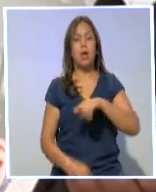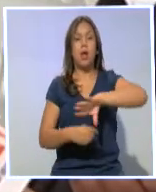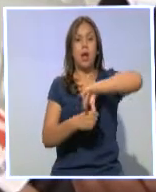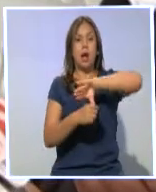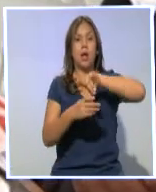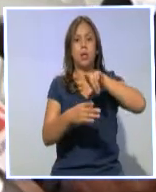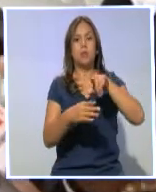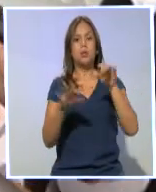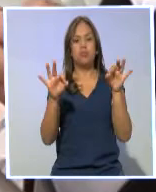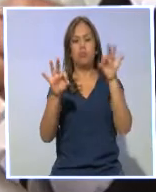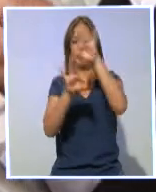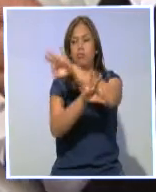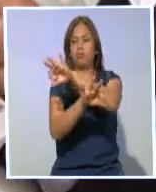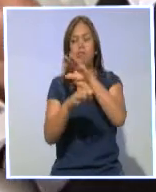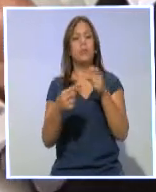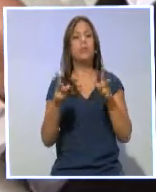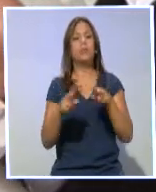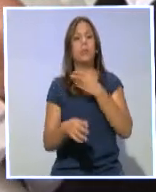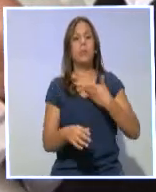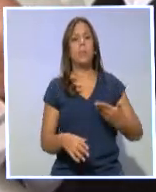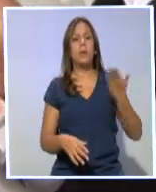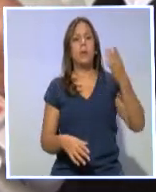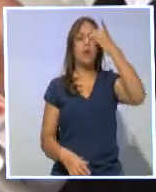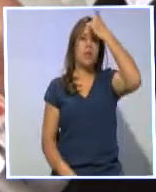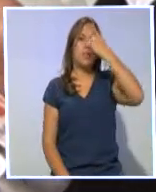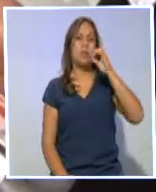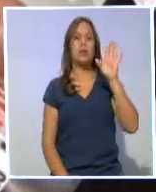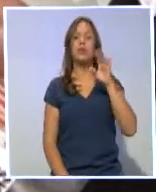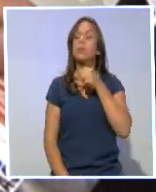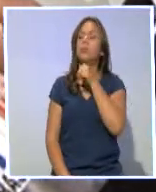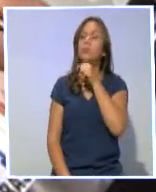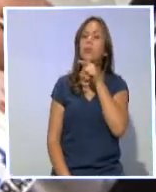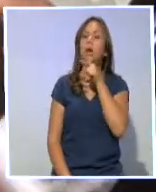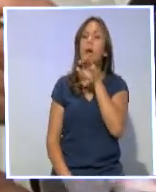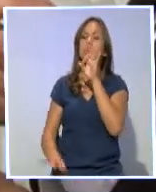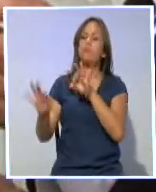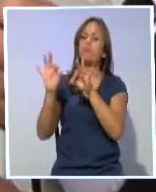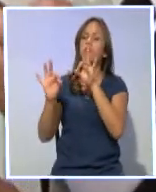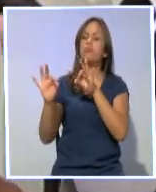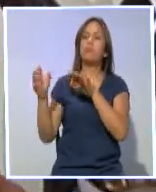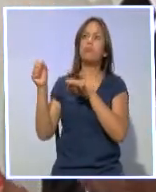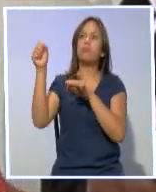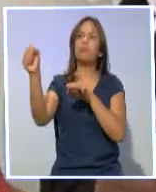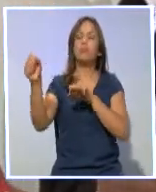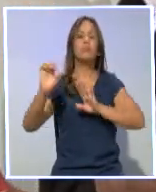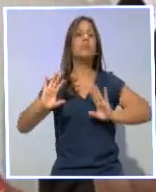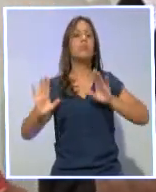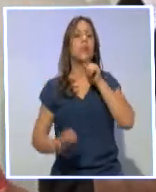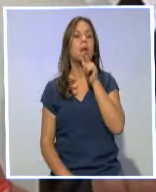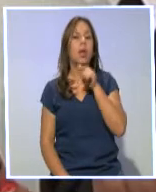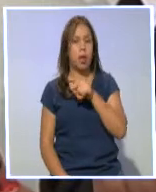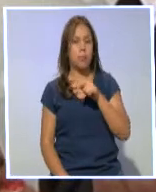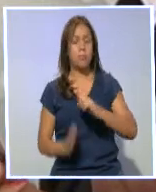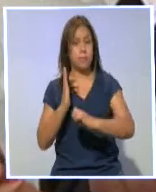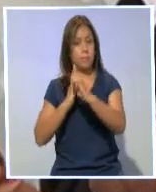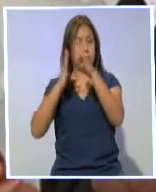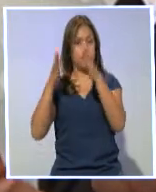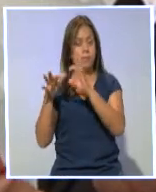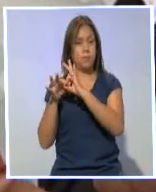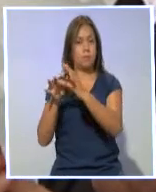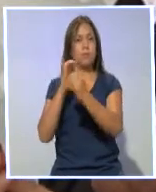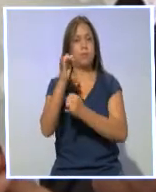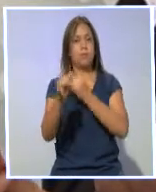prepara una terna para que el presidente de la República decida quién será la persona que ocupe dicha dignidad. Así lo indicó la ministra de